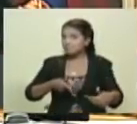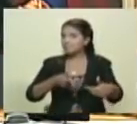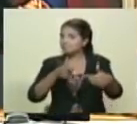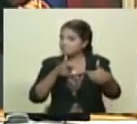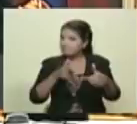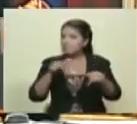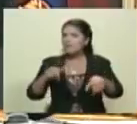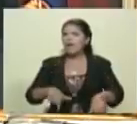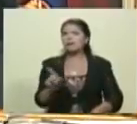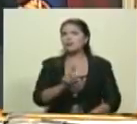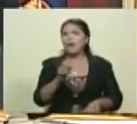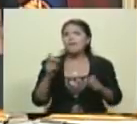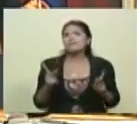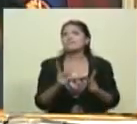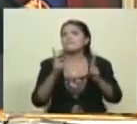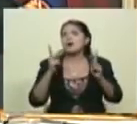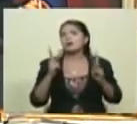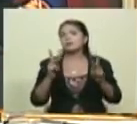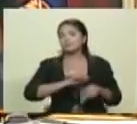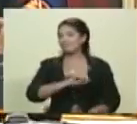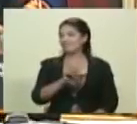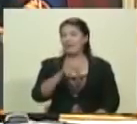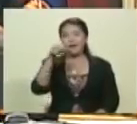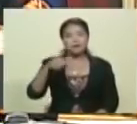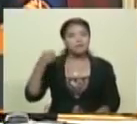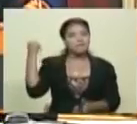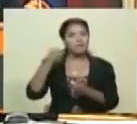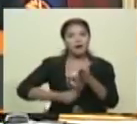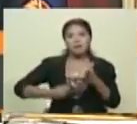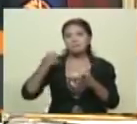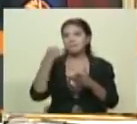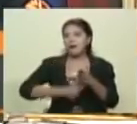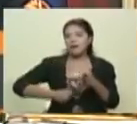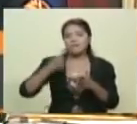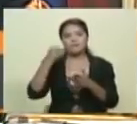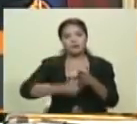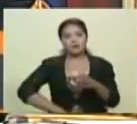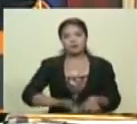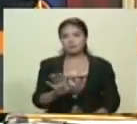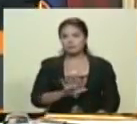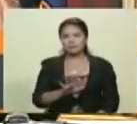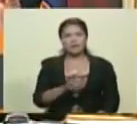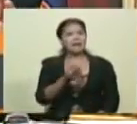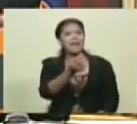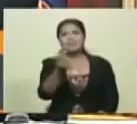Aquí no hay victoria definitiva ni total, aquí hay batalla permanente. Que nadie baje la guardia.